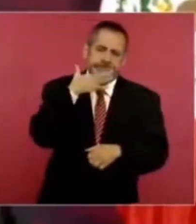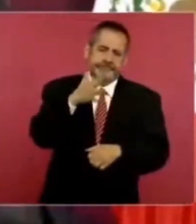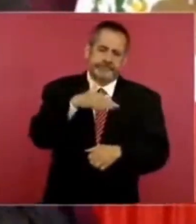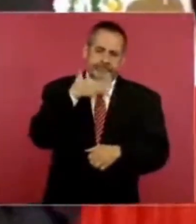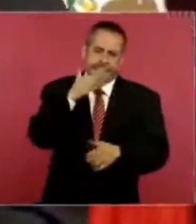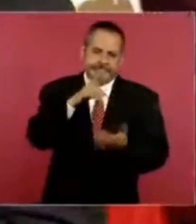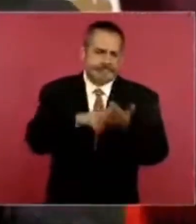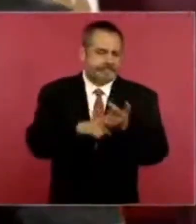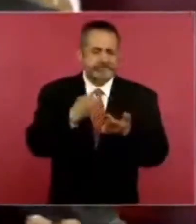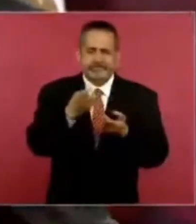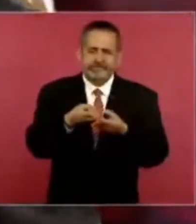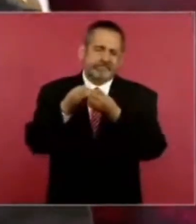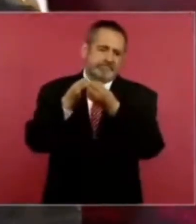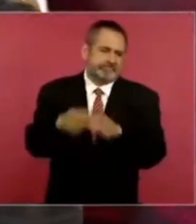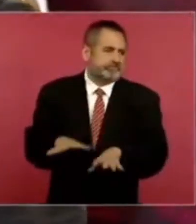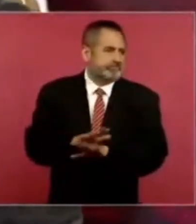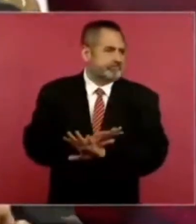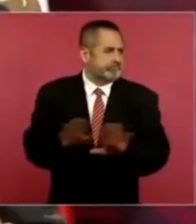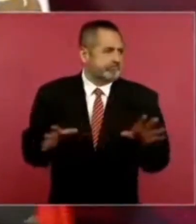acababa con todo.